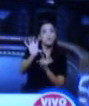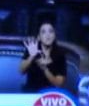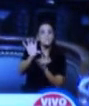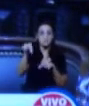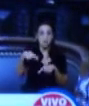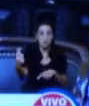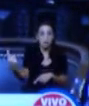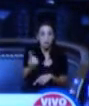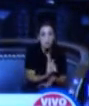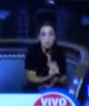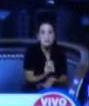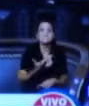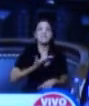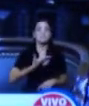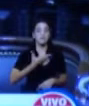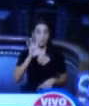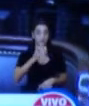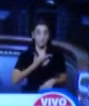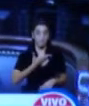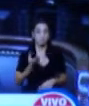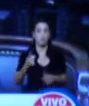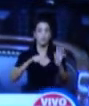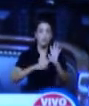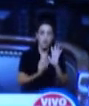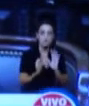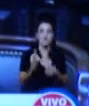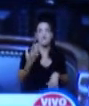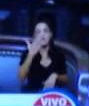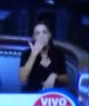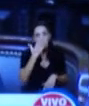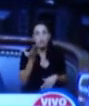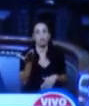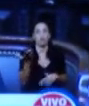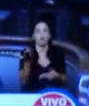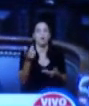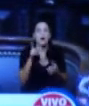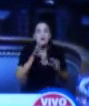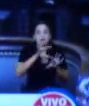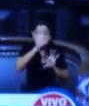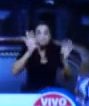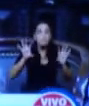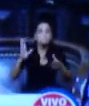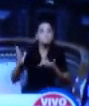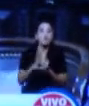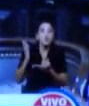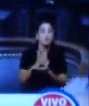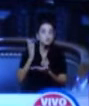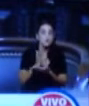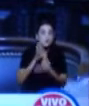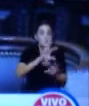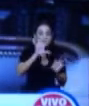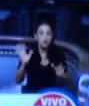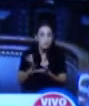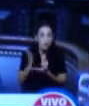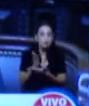usted tuvo a su cargo la exposición de cuáles son las ventajas de tener una boleta única, a diferencia